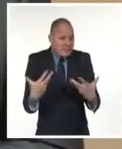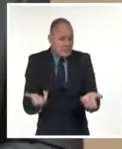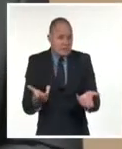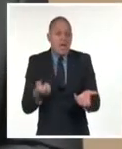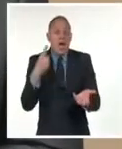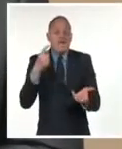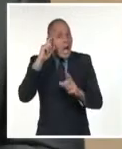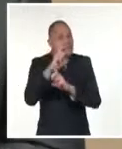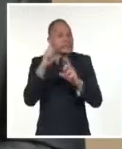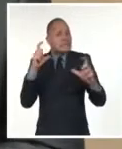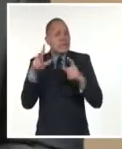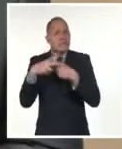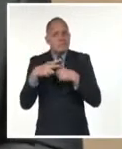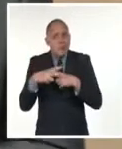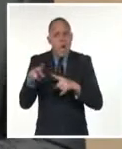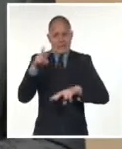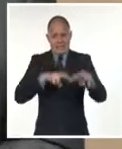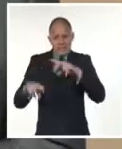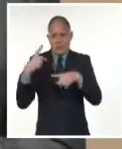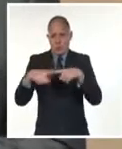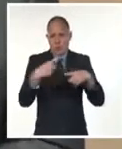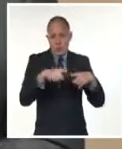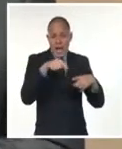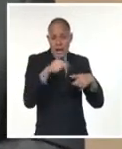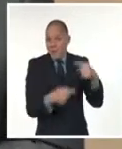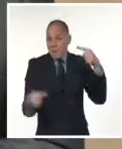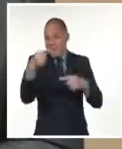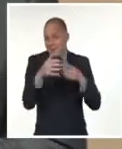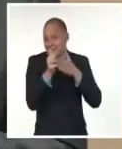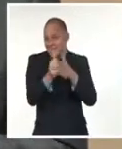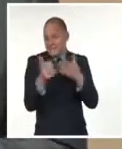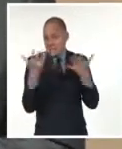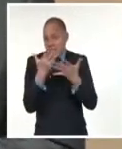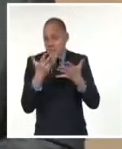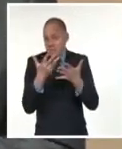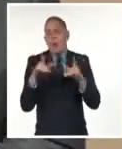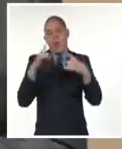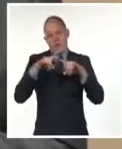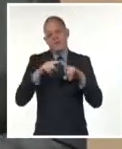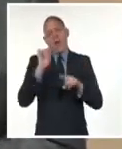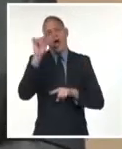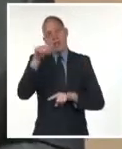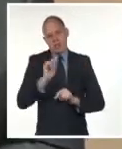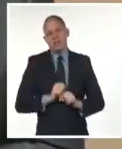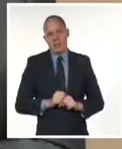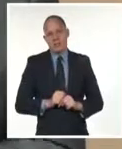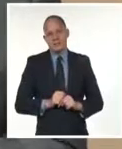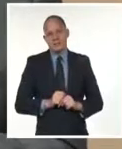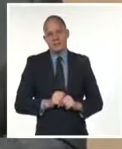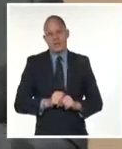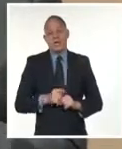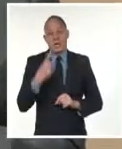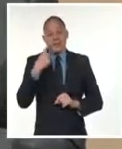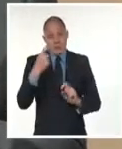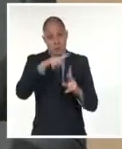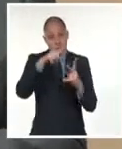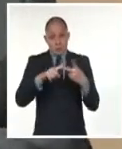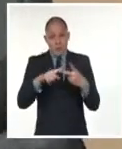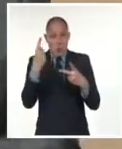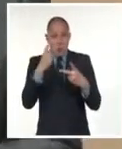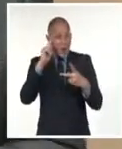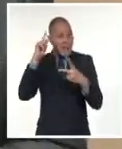investigación, en los esfuerzos que se están haciendo para que la innovación realmente se convierta, la ciencia, la investigación científica y la innovación se conviertan en